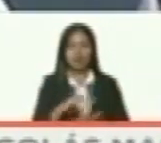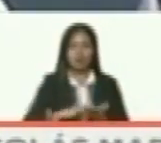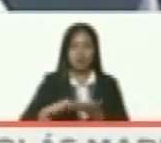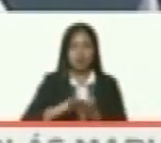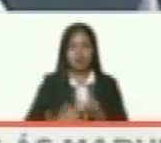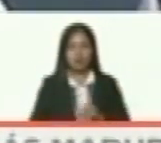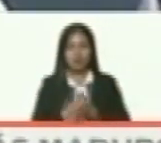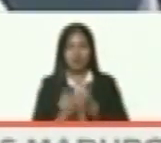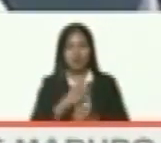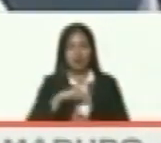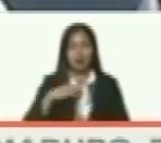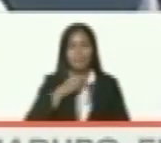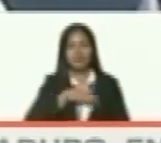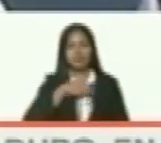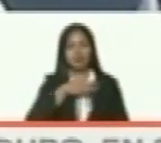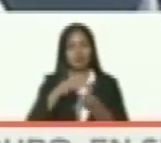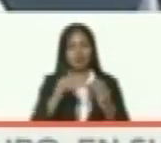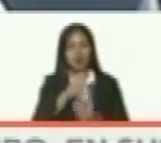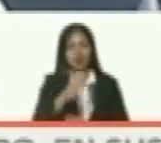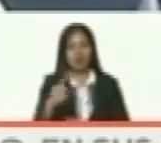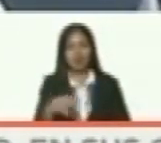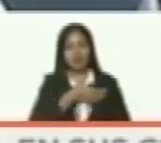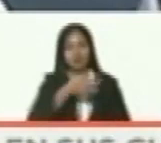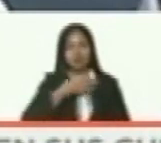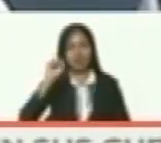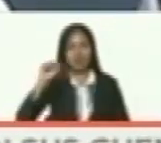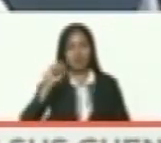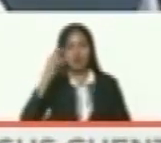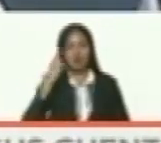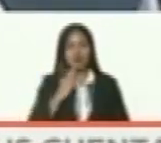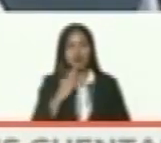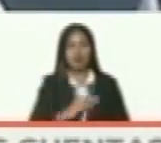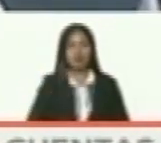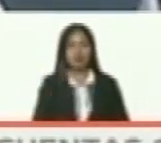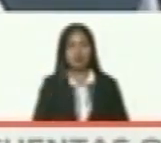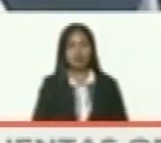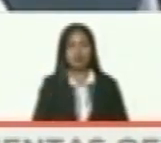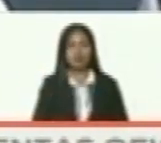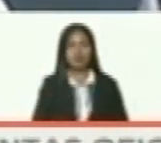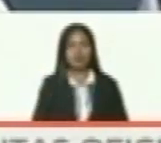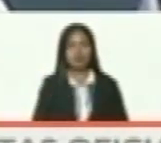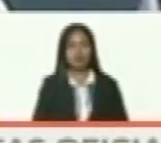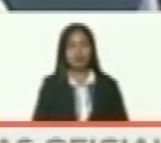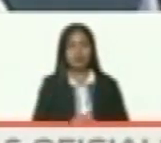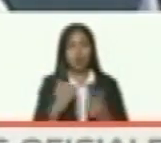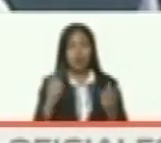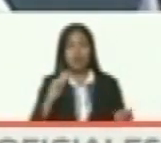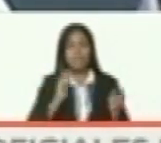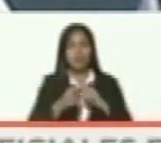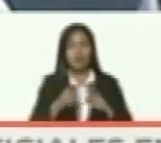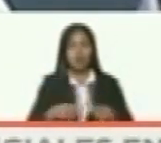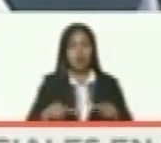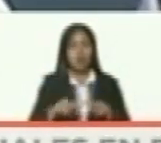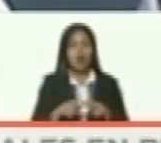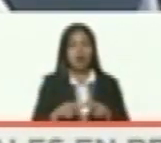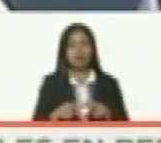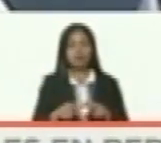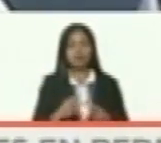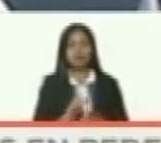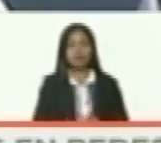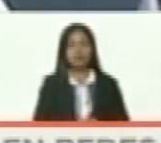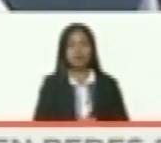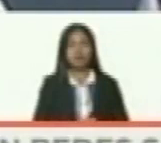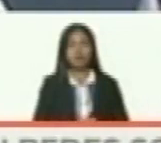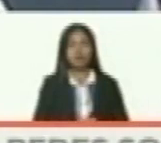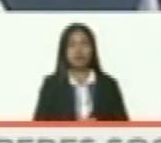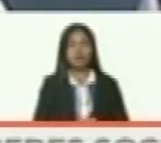consolidando. Misiones y grandes misiones del socialismo bolivariano. Ahora nos vamos a Cumaná,